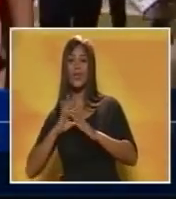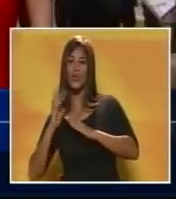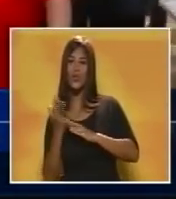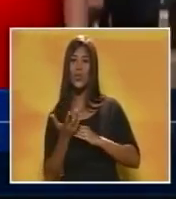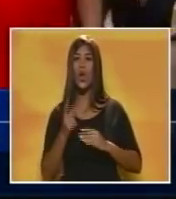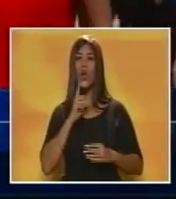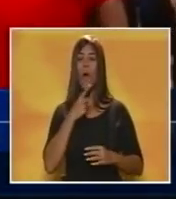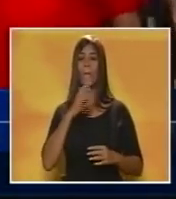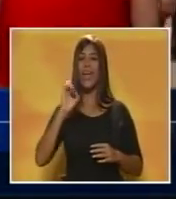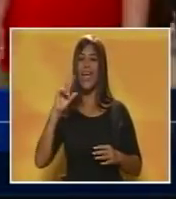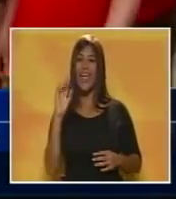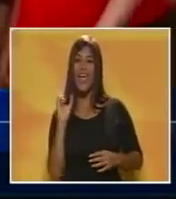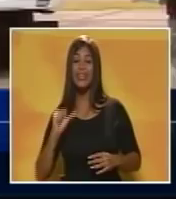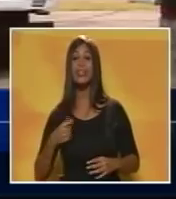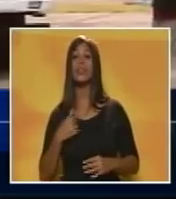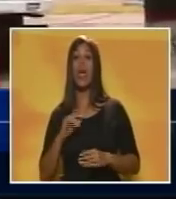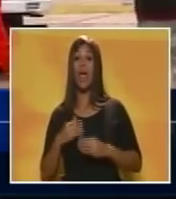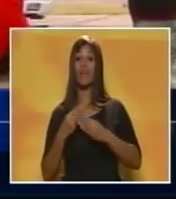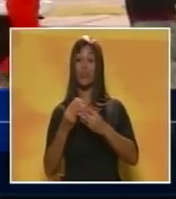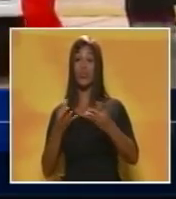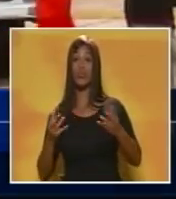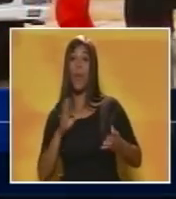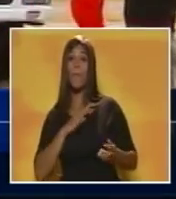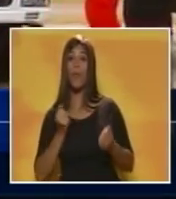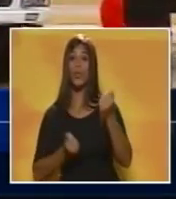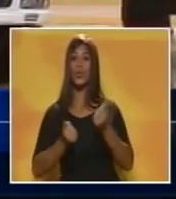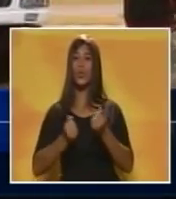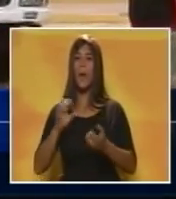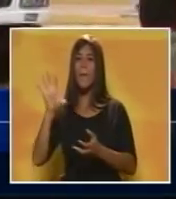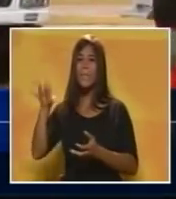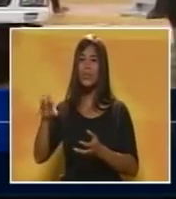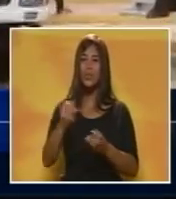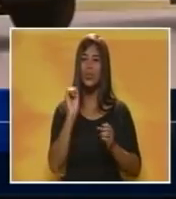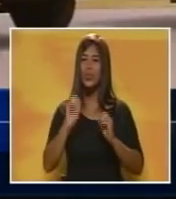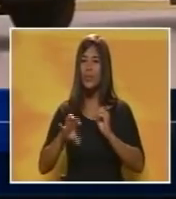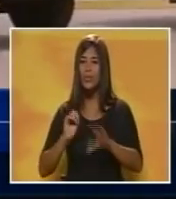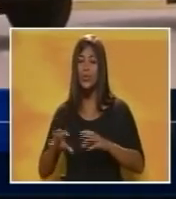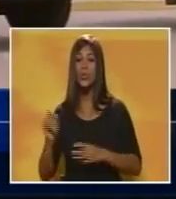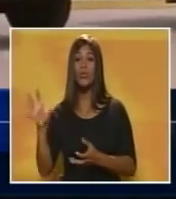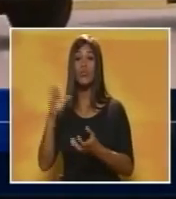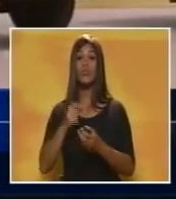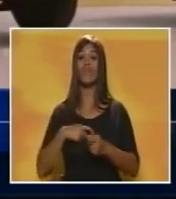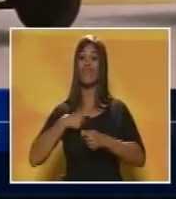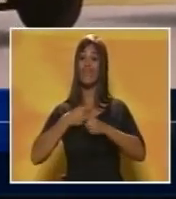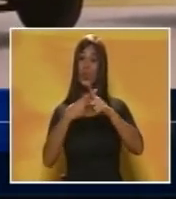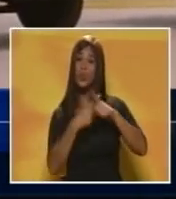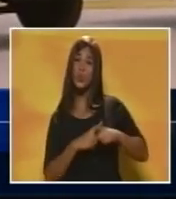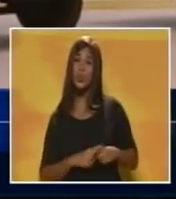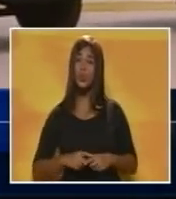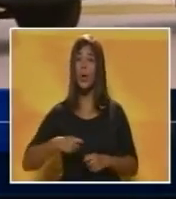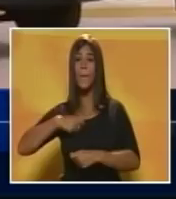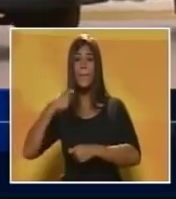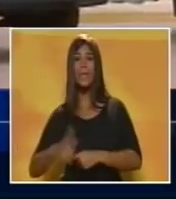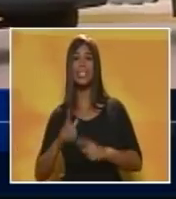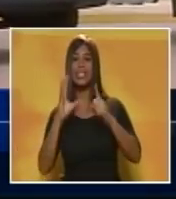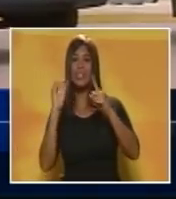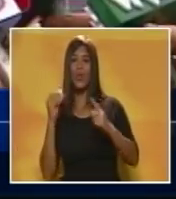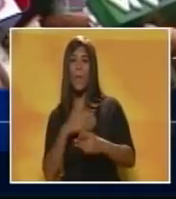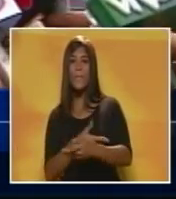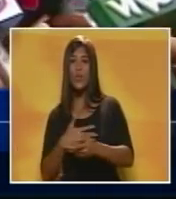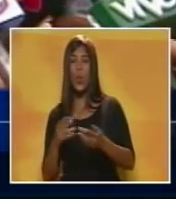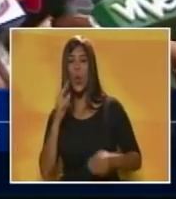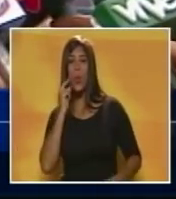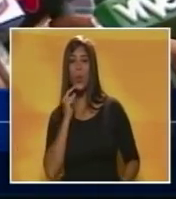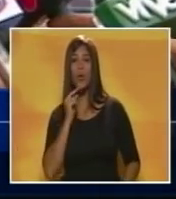Ecosocialismo, Eric Rangel, quien hizo entrega de unidades camiones compactadores de basura, con una inversión que supera los 600 millones de bolívares.